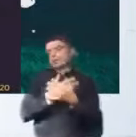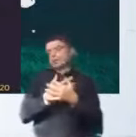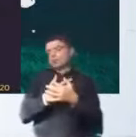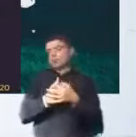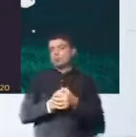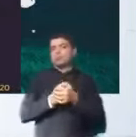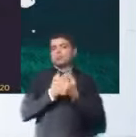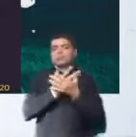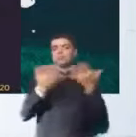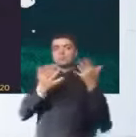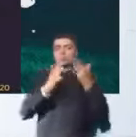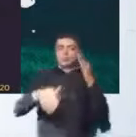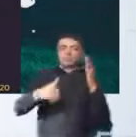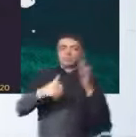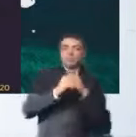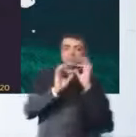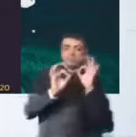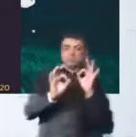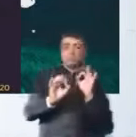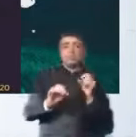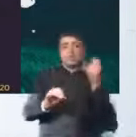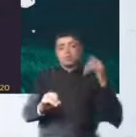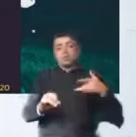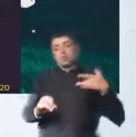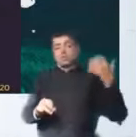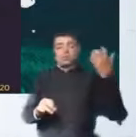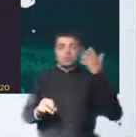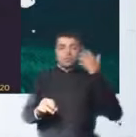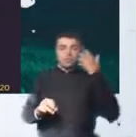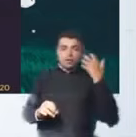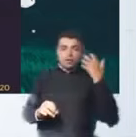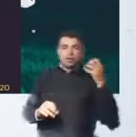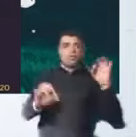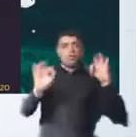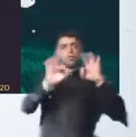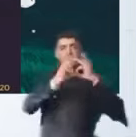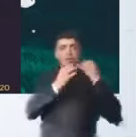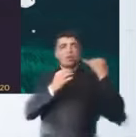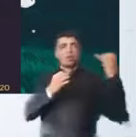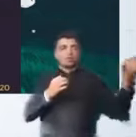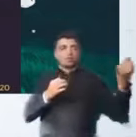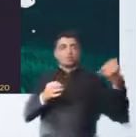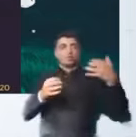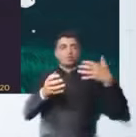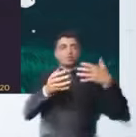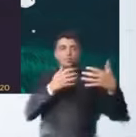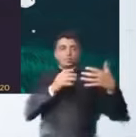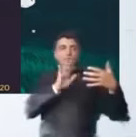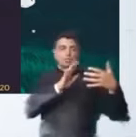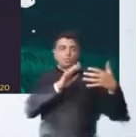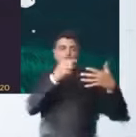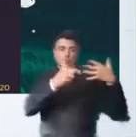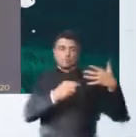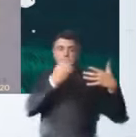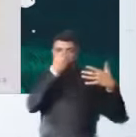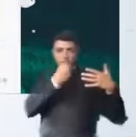siente enfermo, si usted tiene familiares que tienen sintomatología gripal, si usted no se siente bien, es mejor que se quede en la casa.